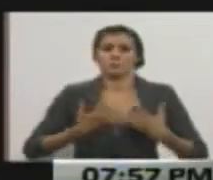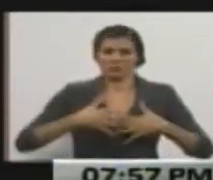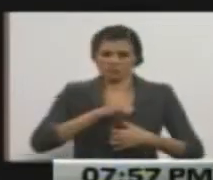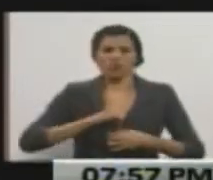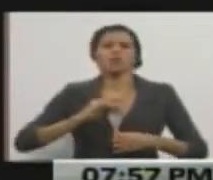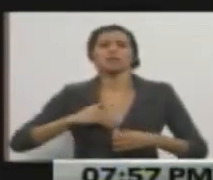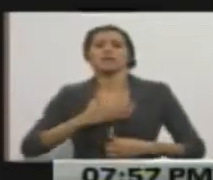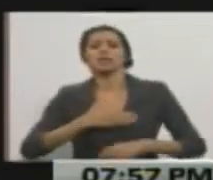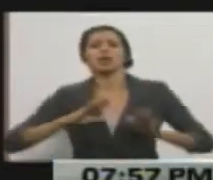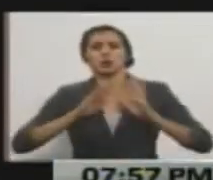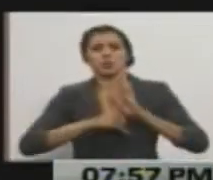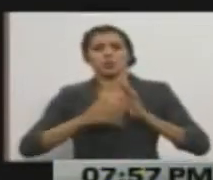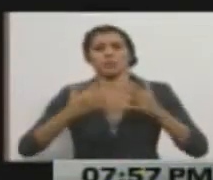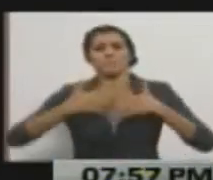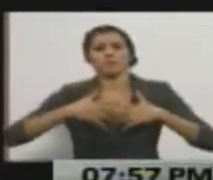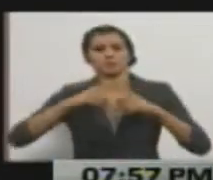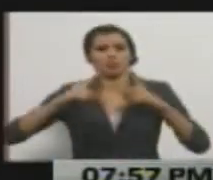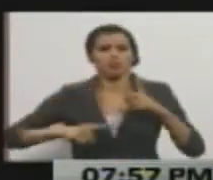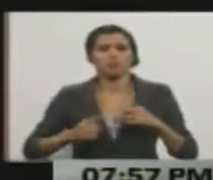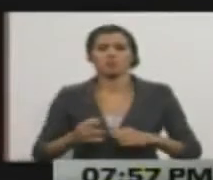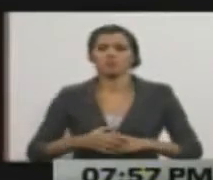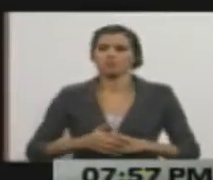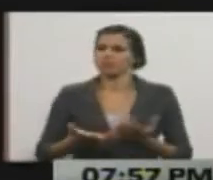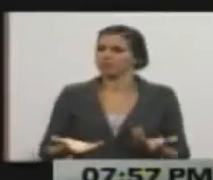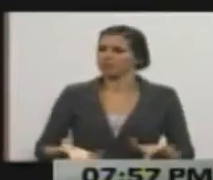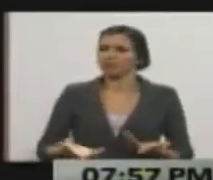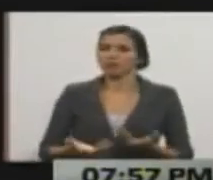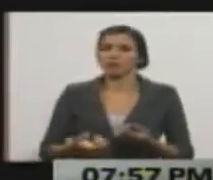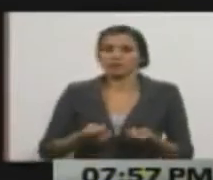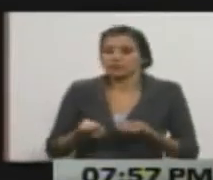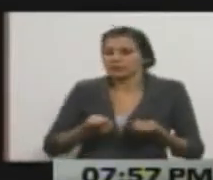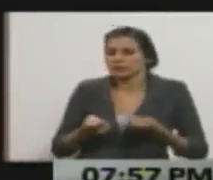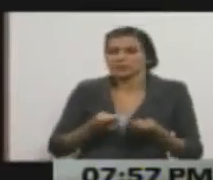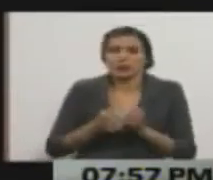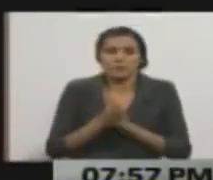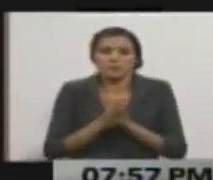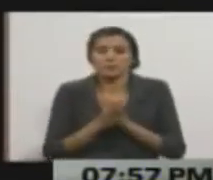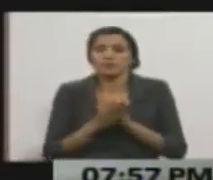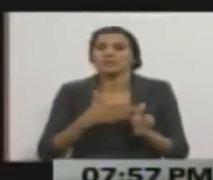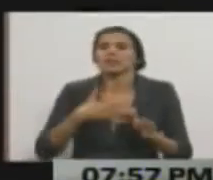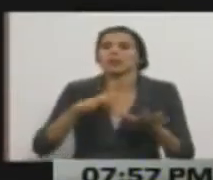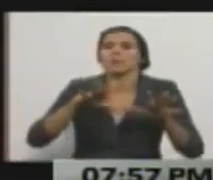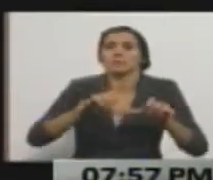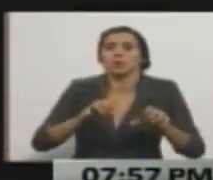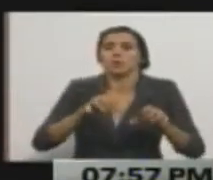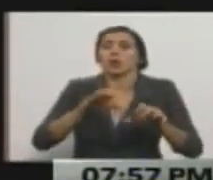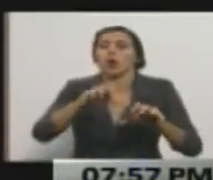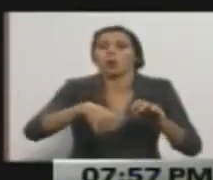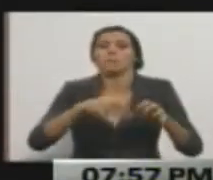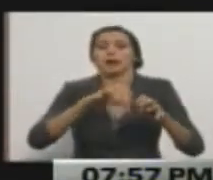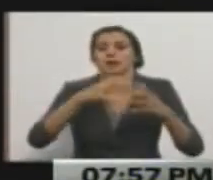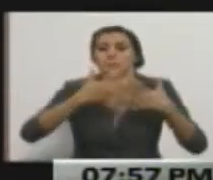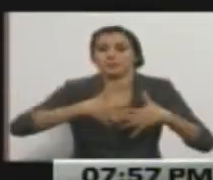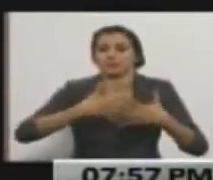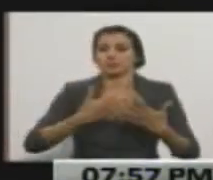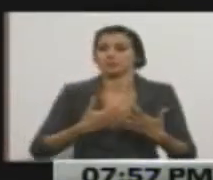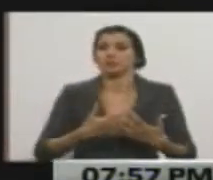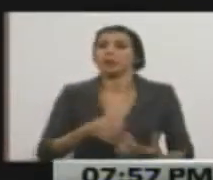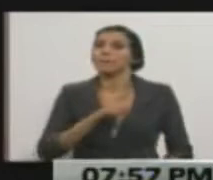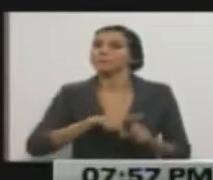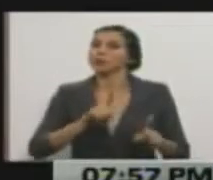ese traqueteo que vienen haciendo por privatizarla, han olvidado, entre